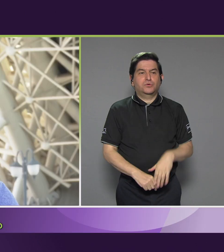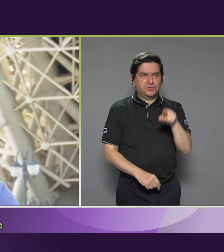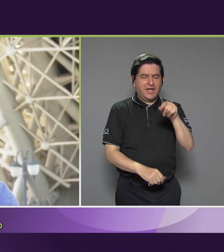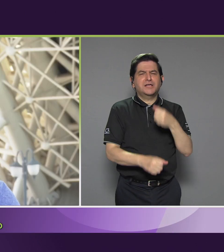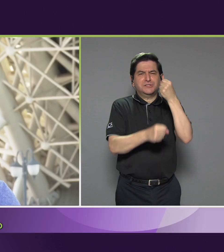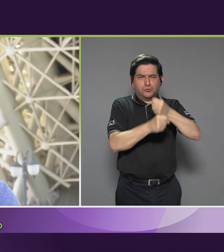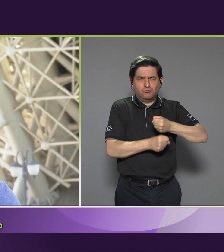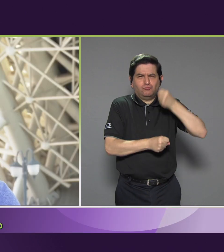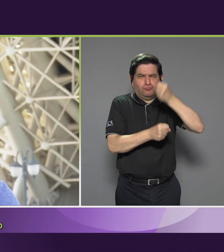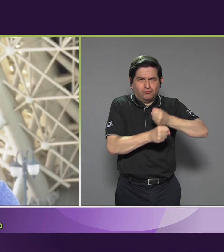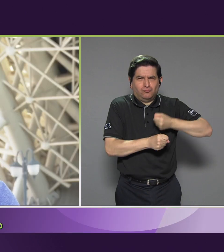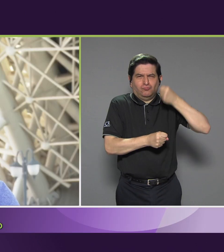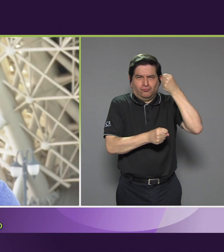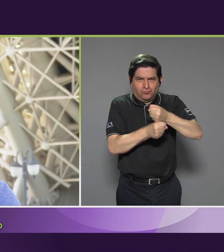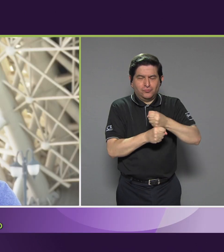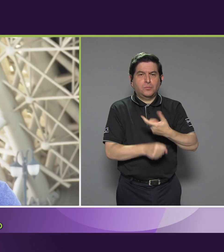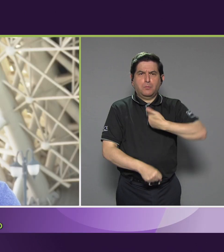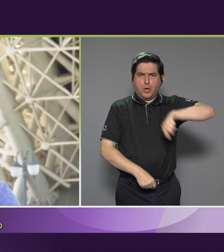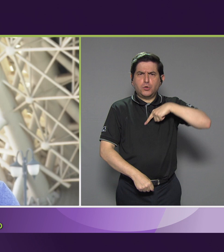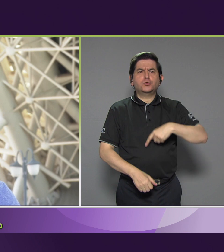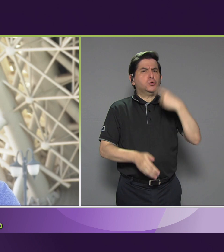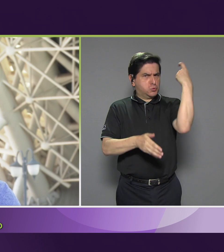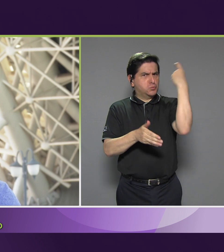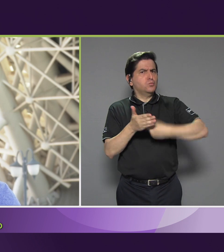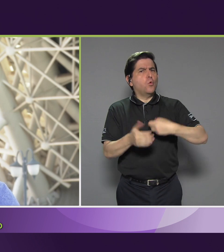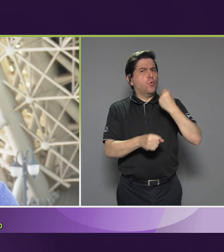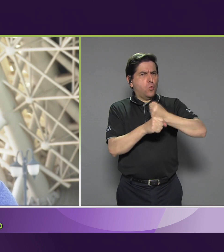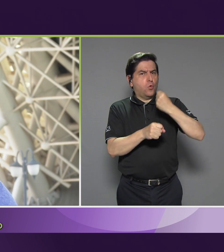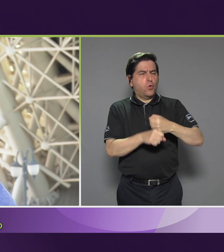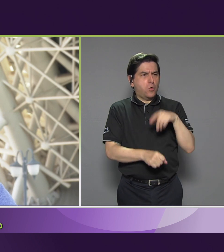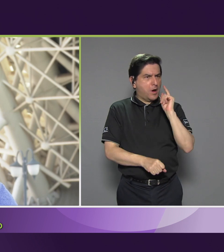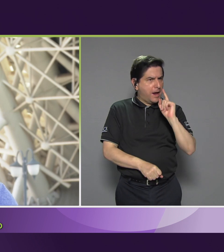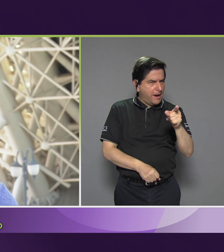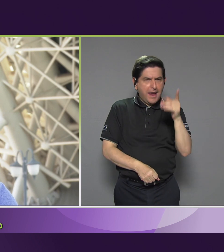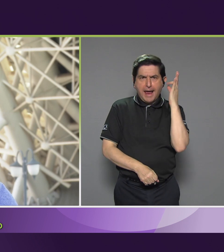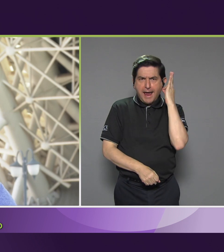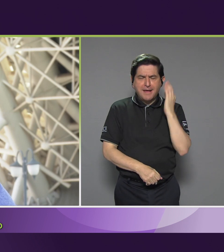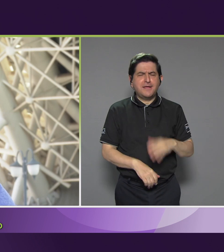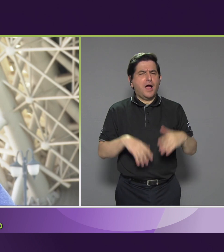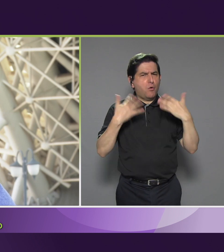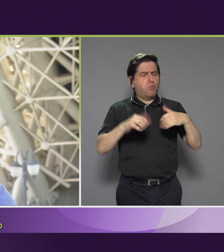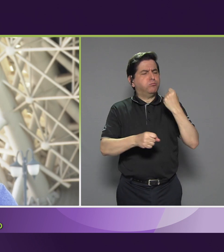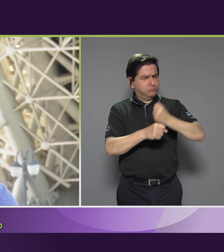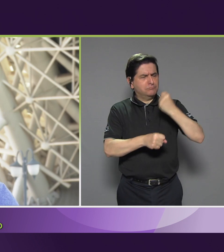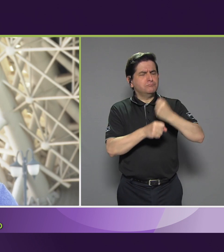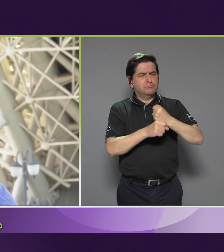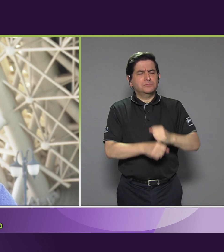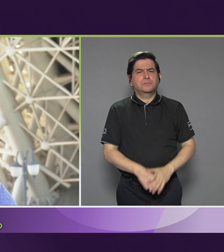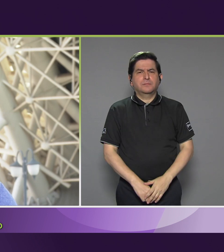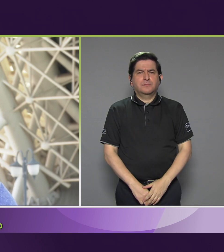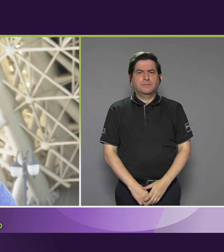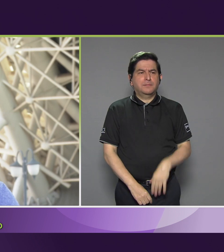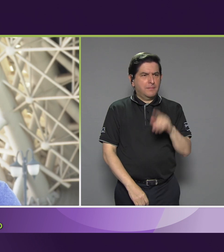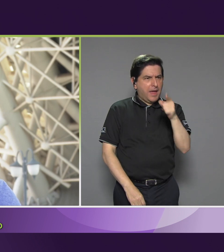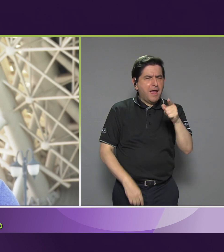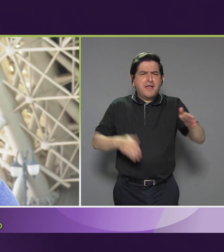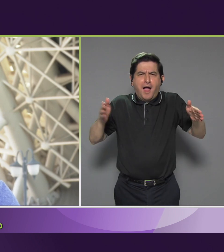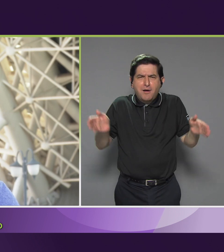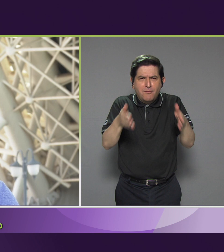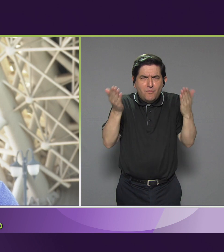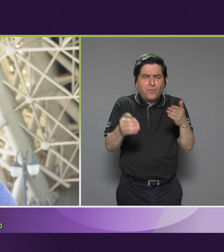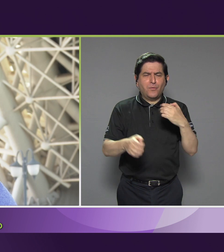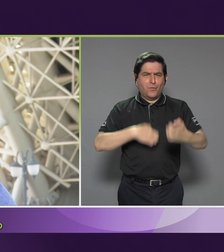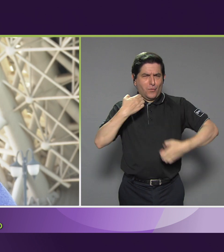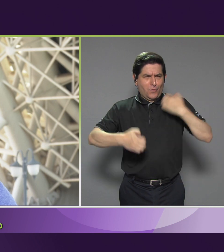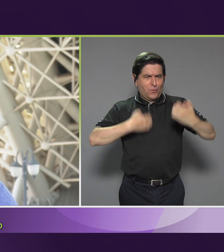estamos trabajando y le estamos dando duro. Y Paola está poniendo bastante por parte de ella porque está muy, muy motivada y muy